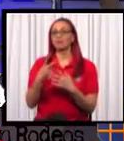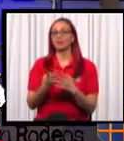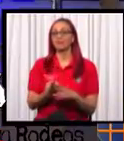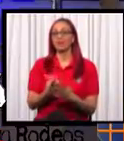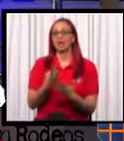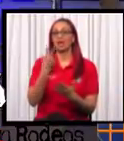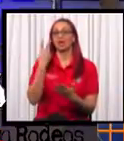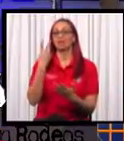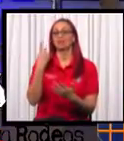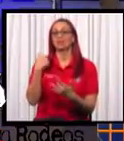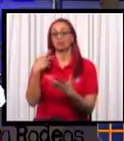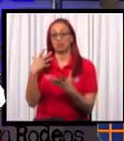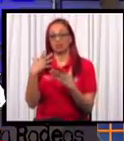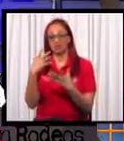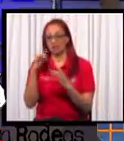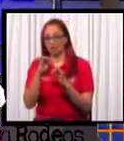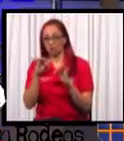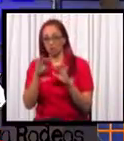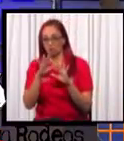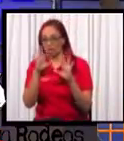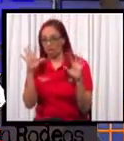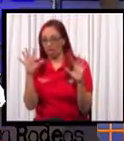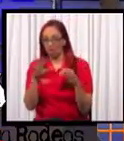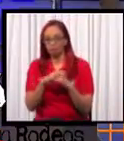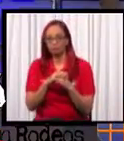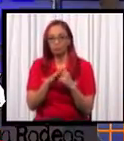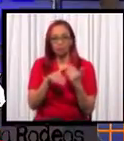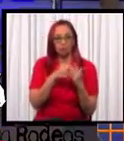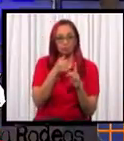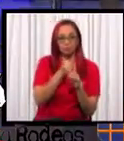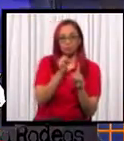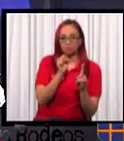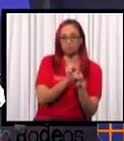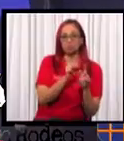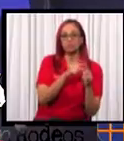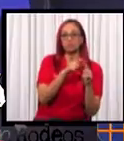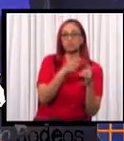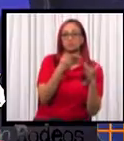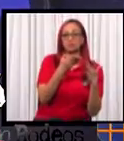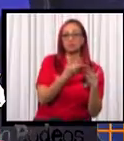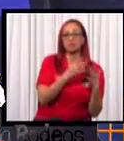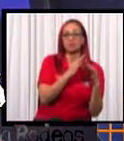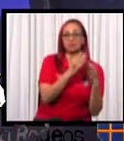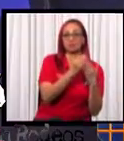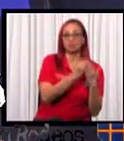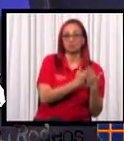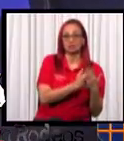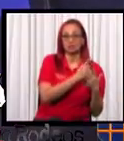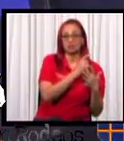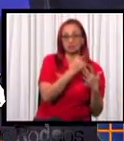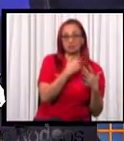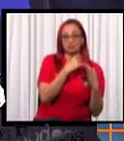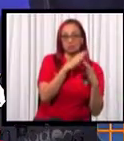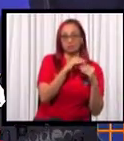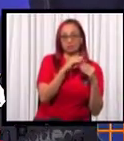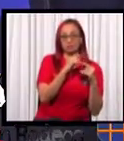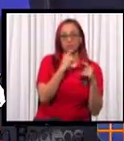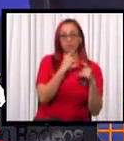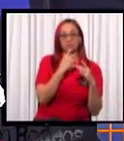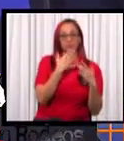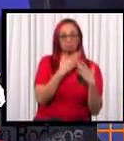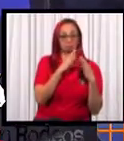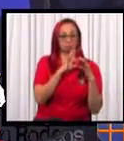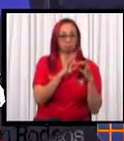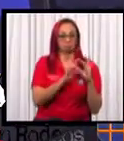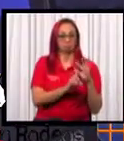quisiera como que quede realmente claro esta situación, usted nos da datos aquí y los tengo aquí, que ustedes muy gentilmente nos